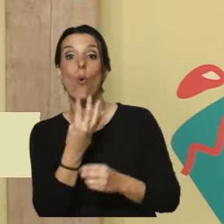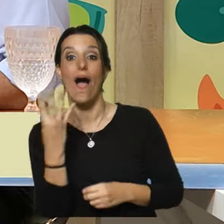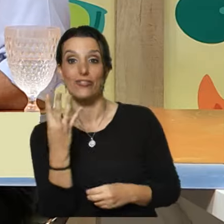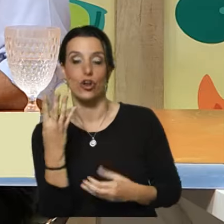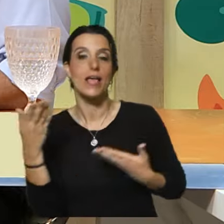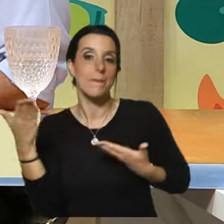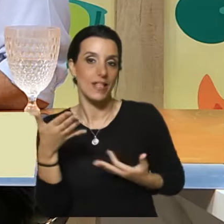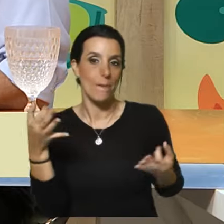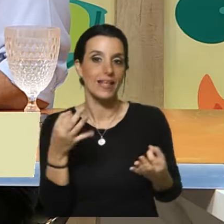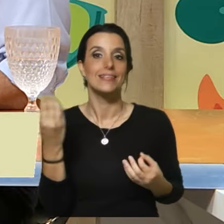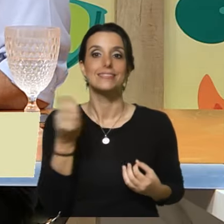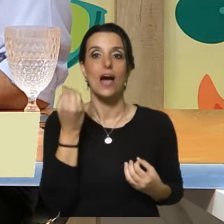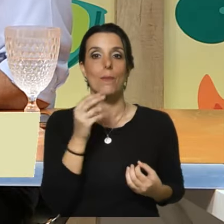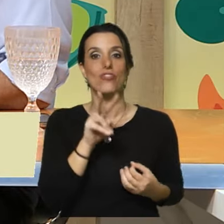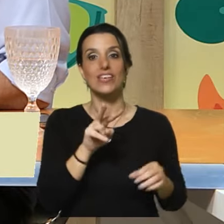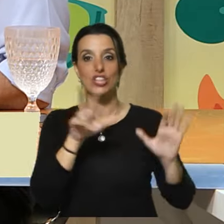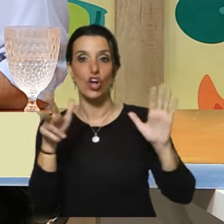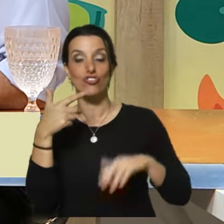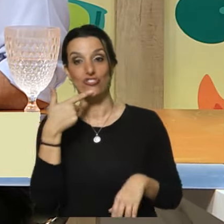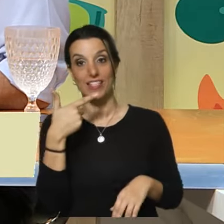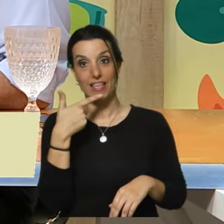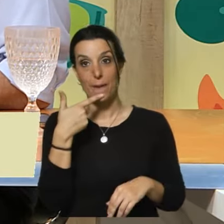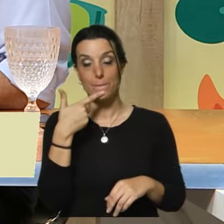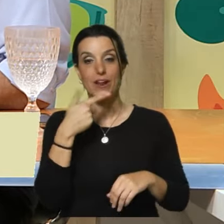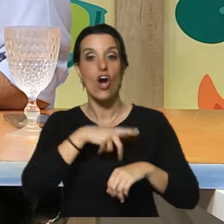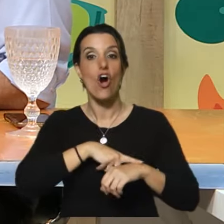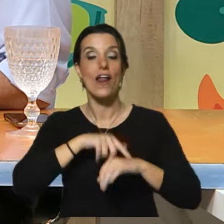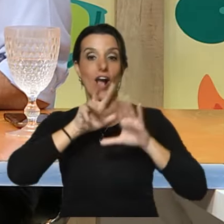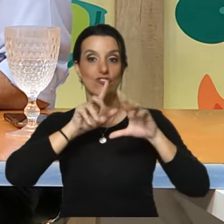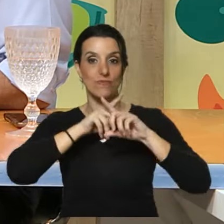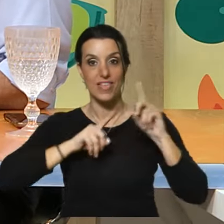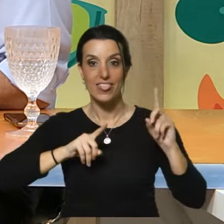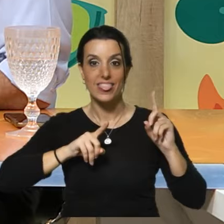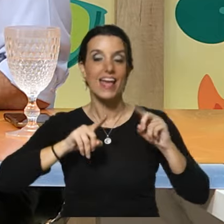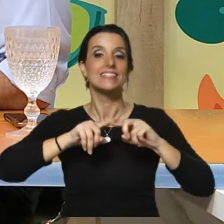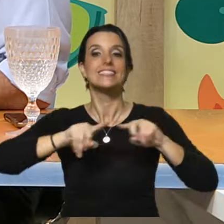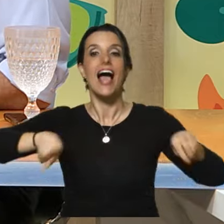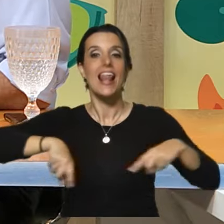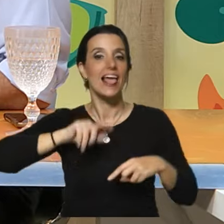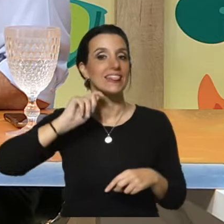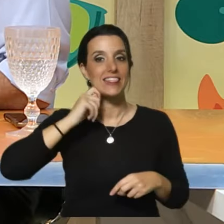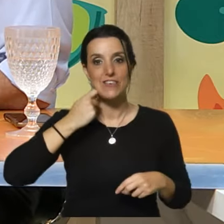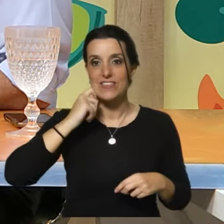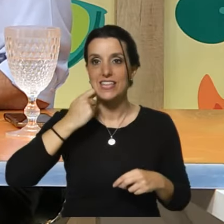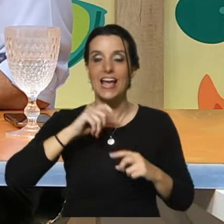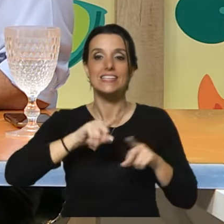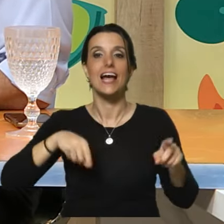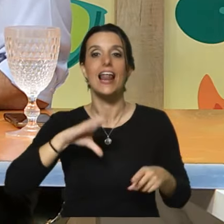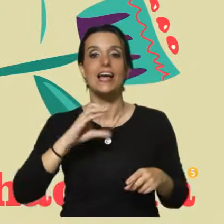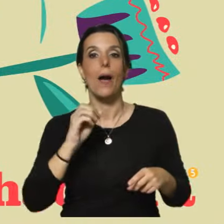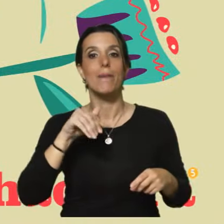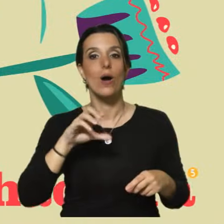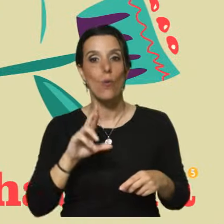especiales el sábado 28 de septiembre a las 2030 horas en una sala que es divina que es la sala camacua